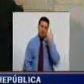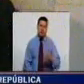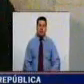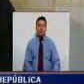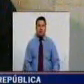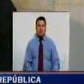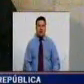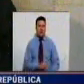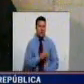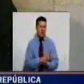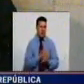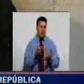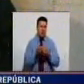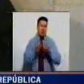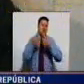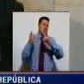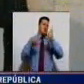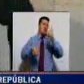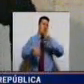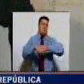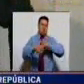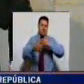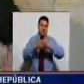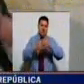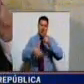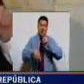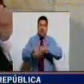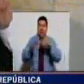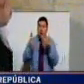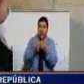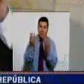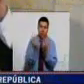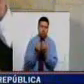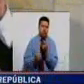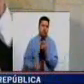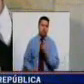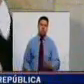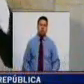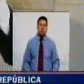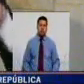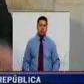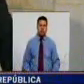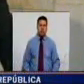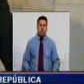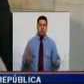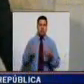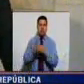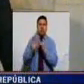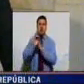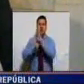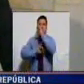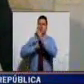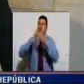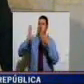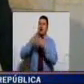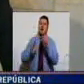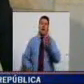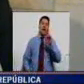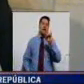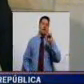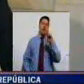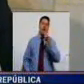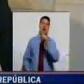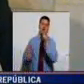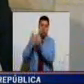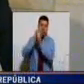que hubiera corrupción. Bueno, ya en este momento, ante la demanda que puso en un tribunal internacional Reficar,